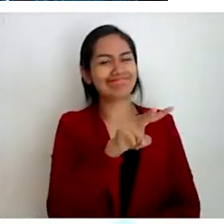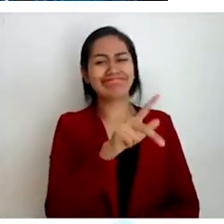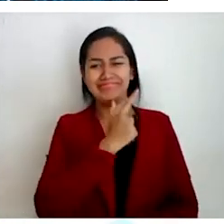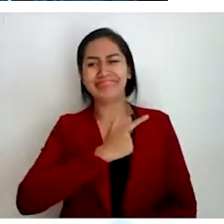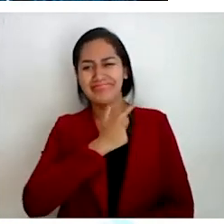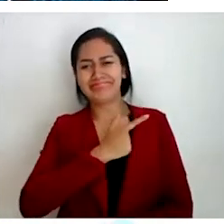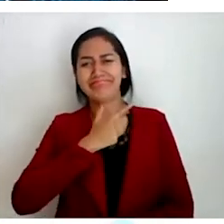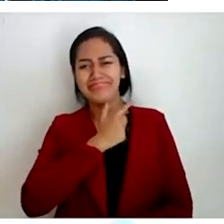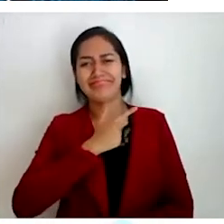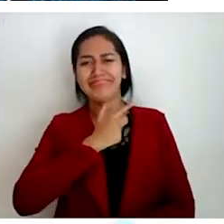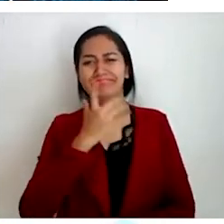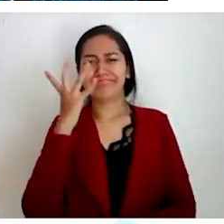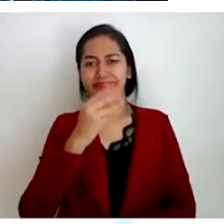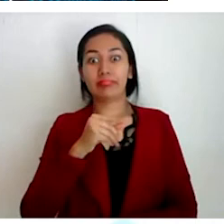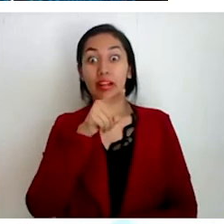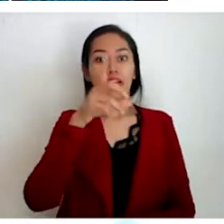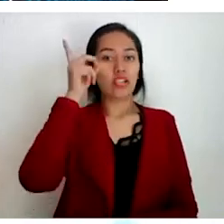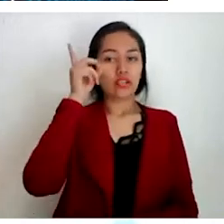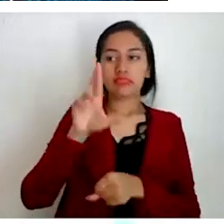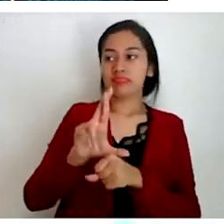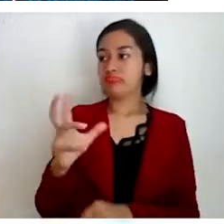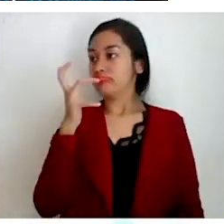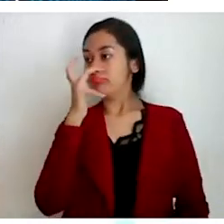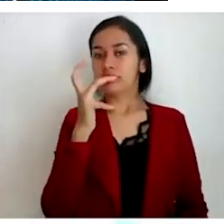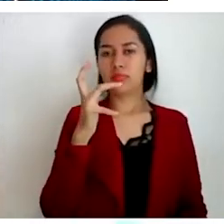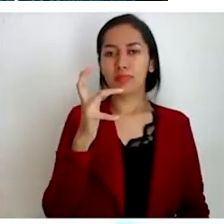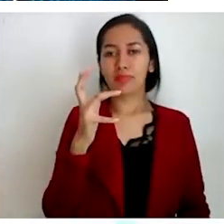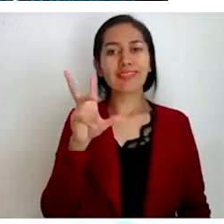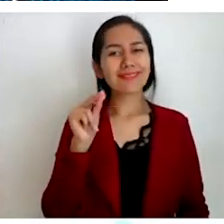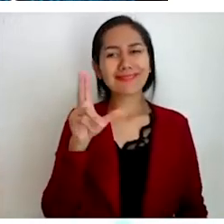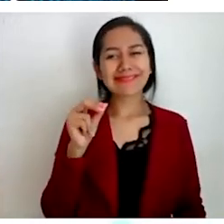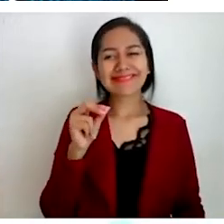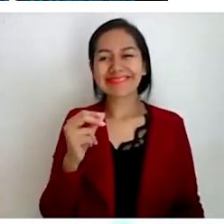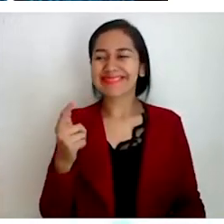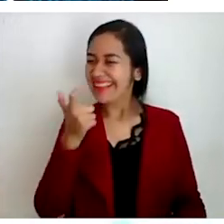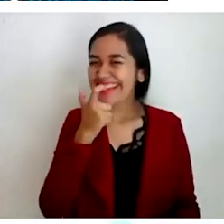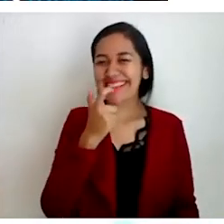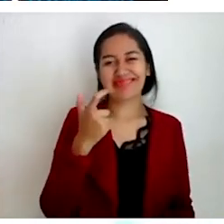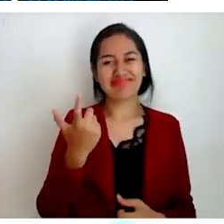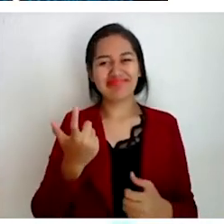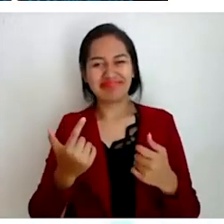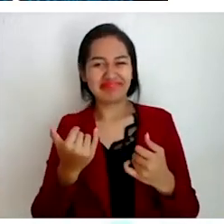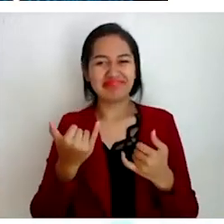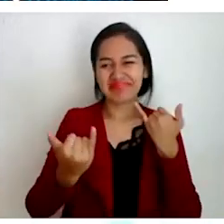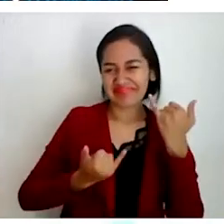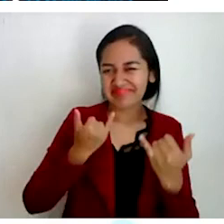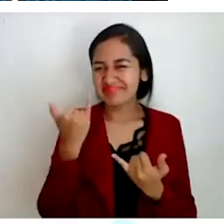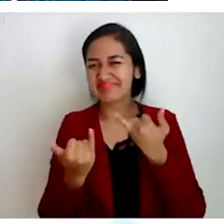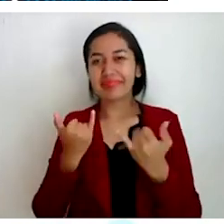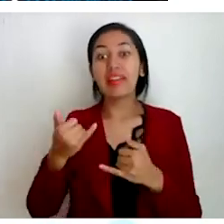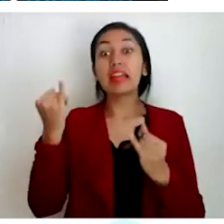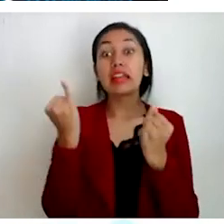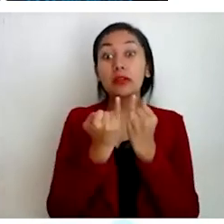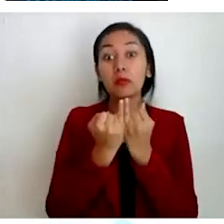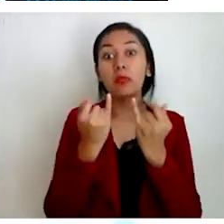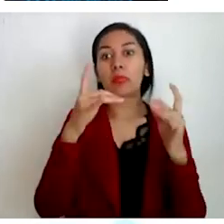un director así serio, y nos habla de un México bastante interesante, ¿no?